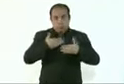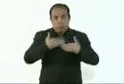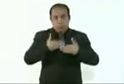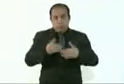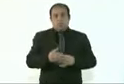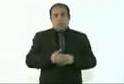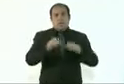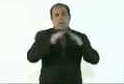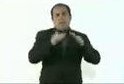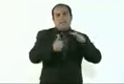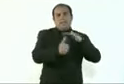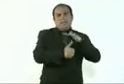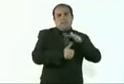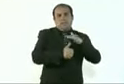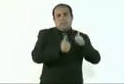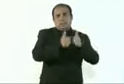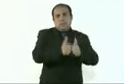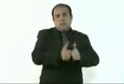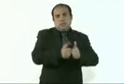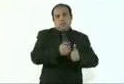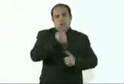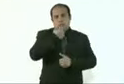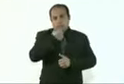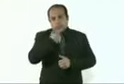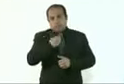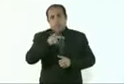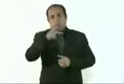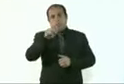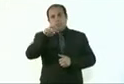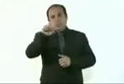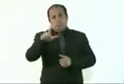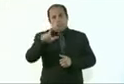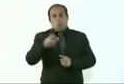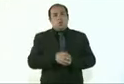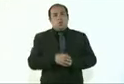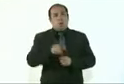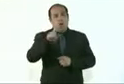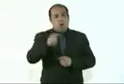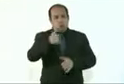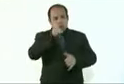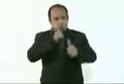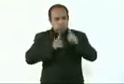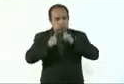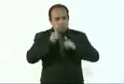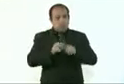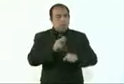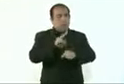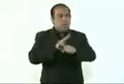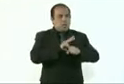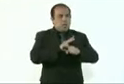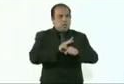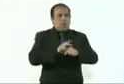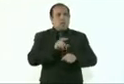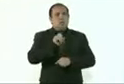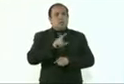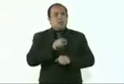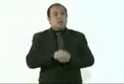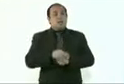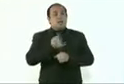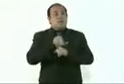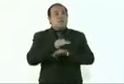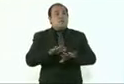con paracetamol hidratado y vigilando datos de alarma, como son la fiebre persistente y